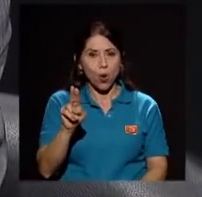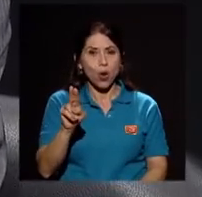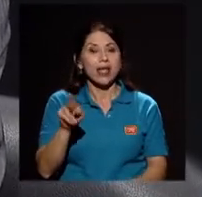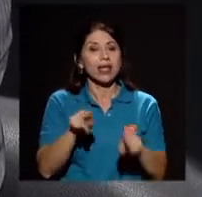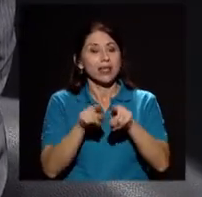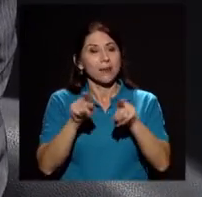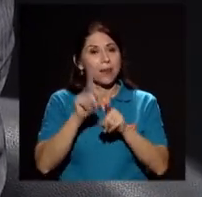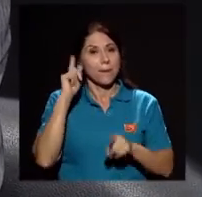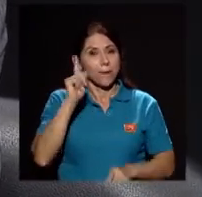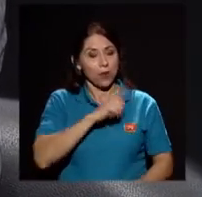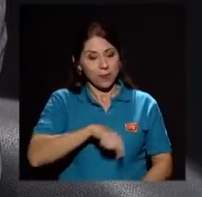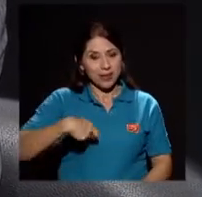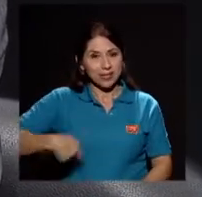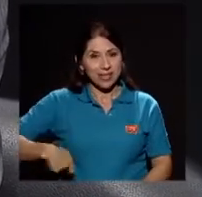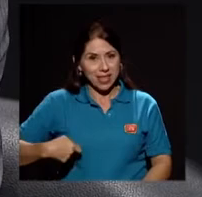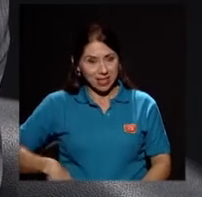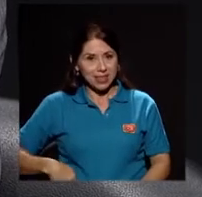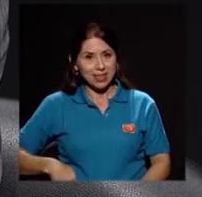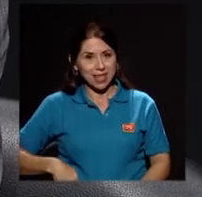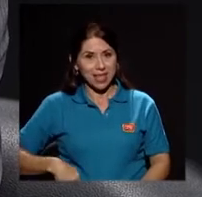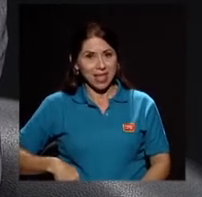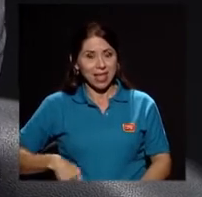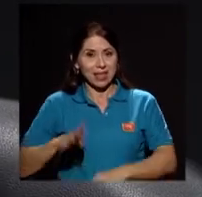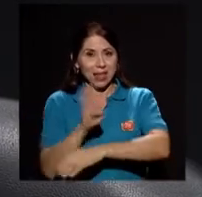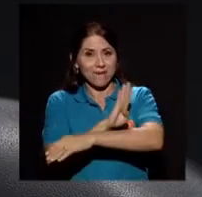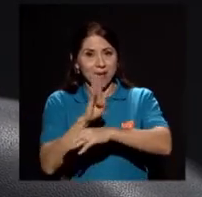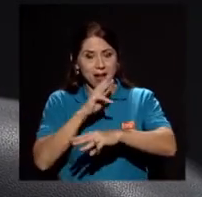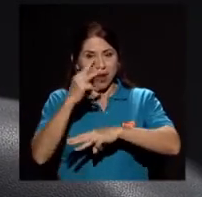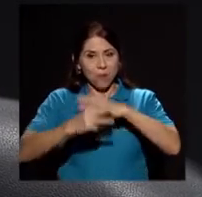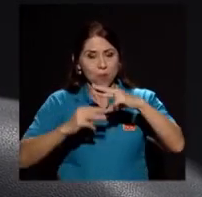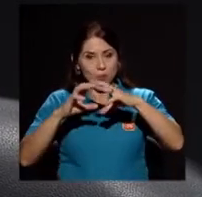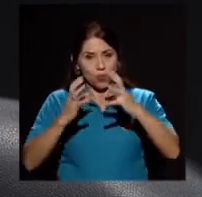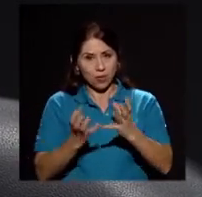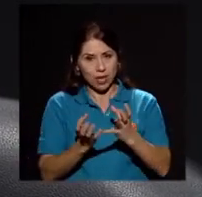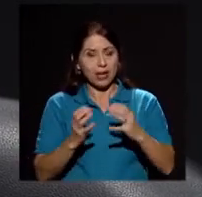por el presidente de la banca de la banca mundial